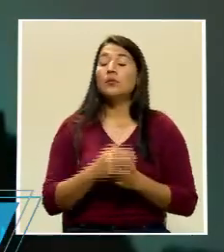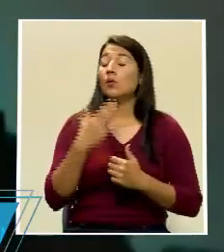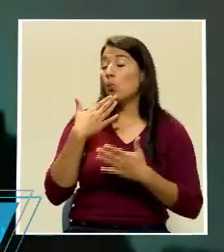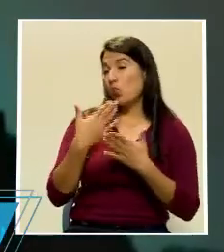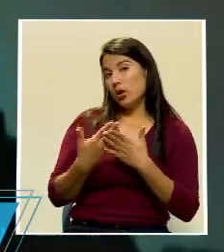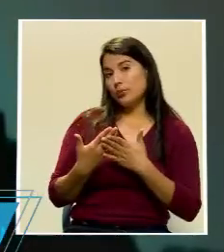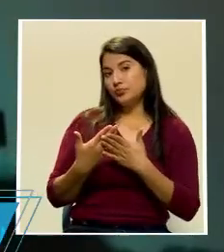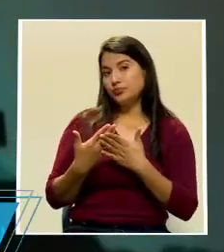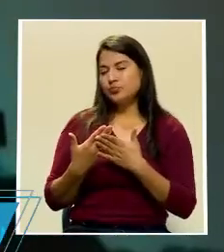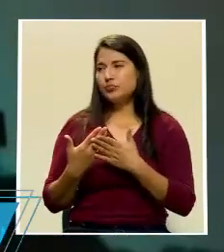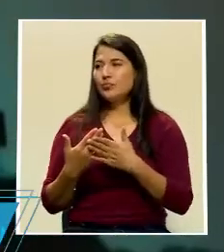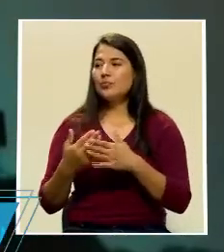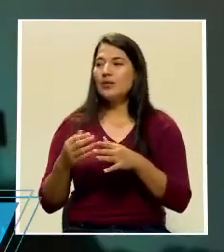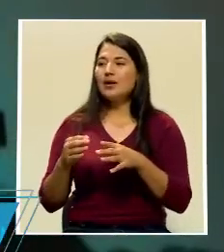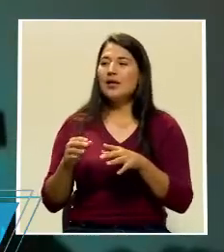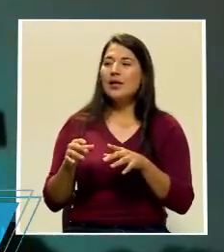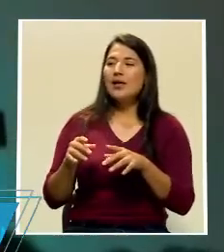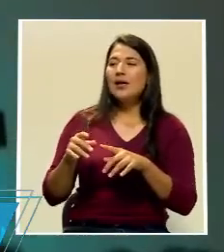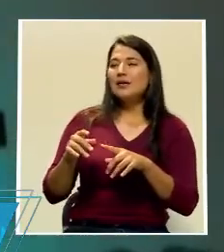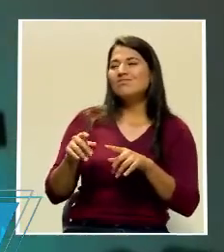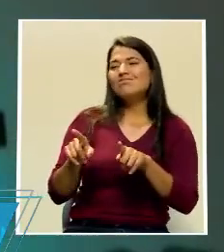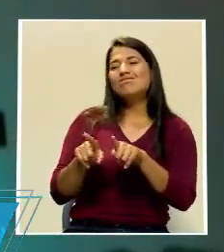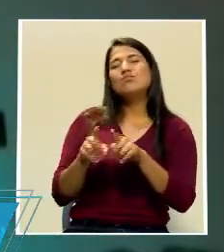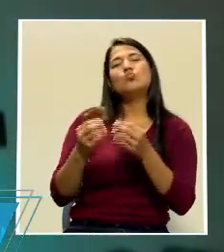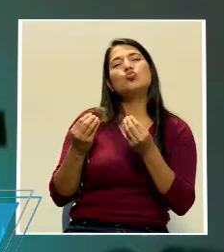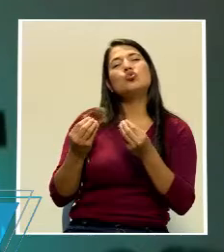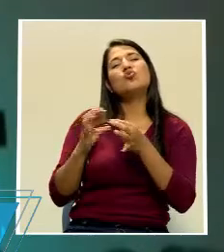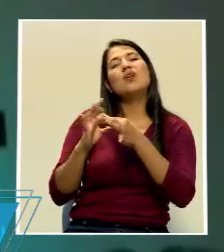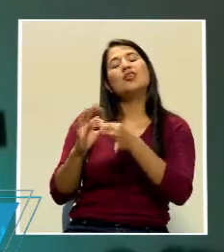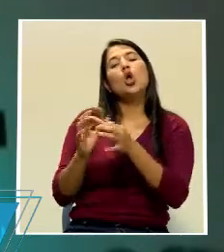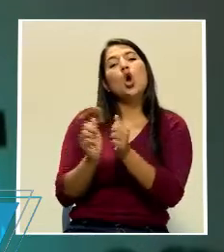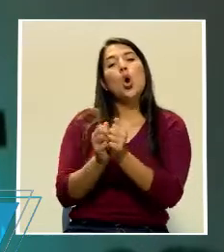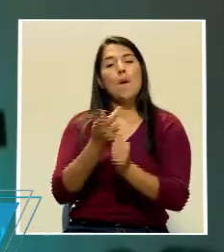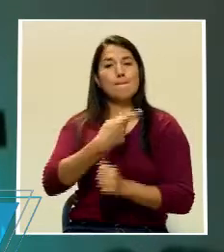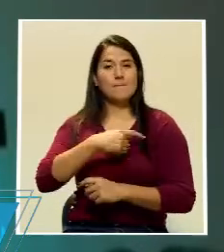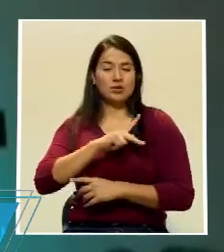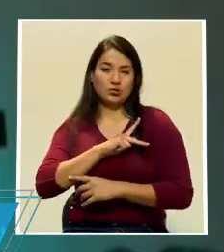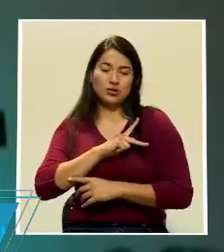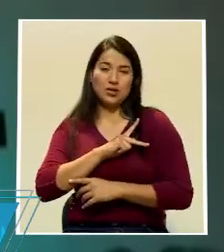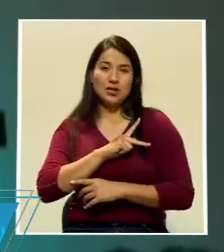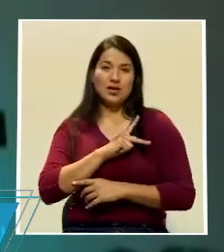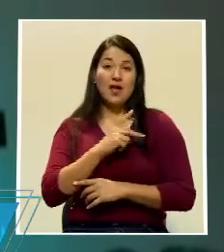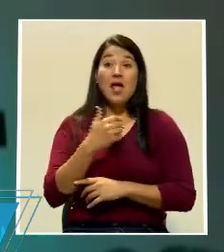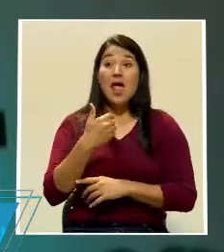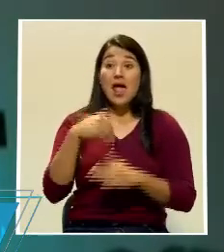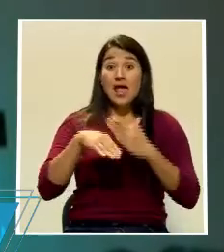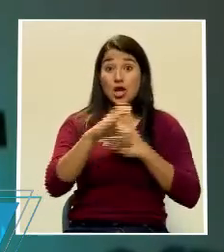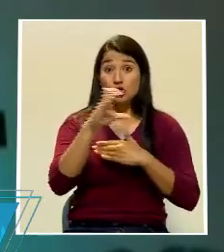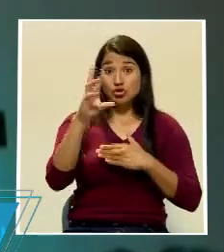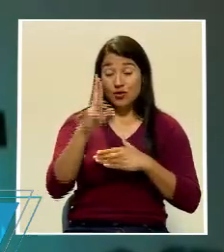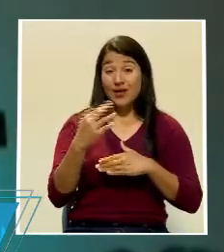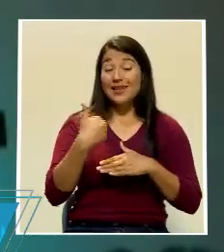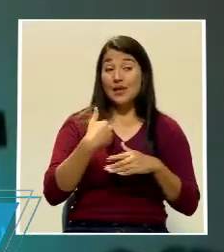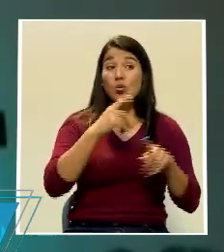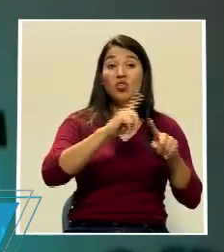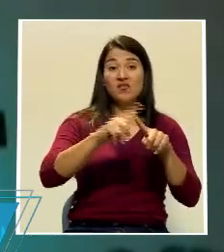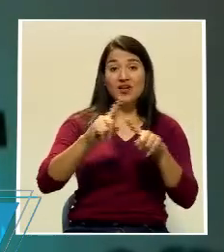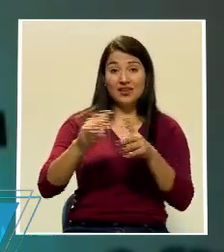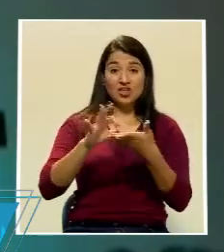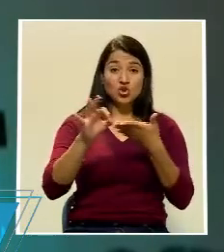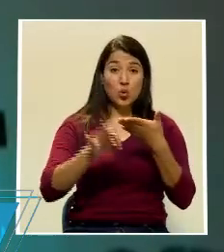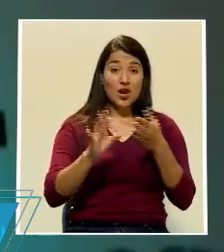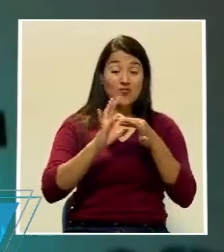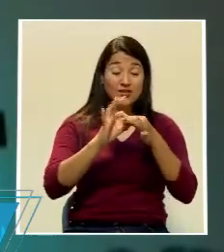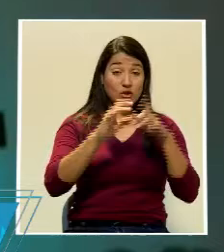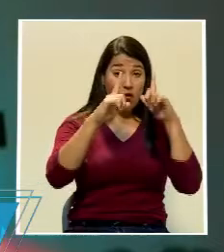es una cuestión también como muy personal, ¿verdad? Tenemos varias escuelas de fotografía en Costa Rica y es muy bueno